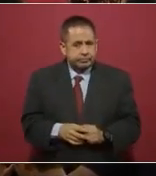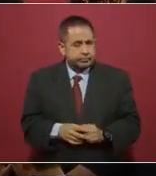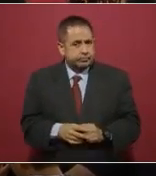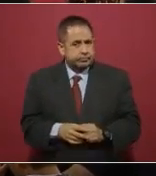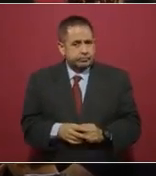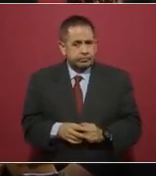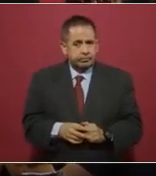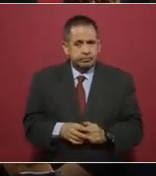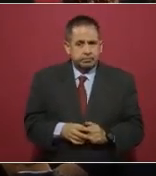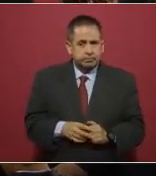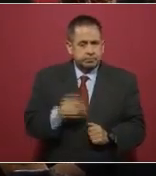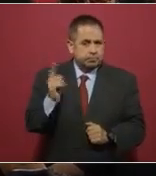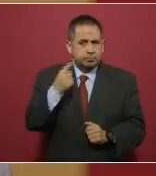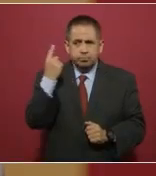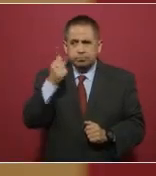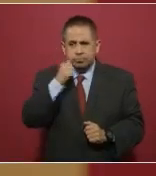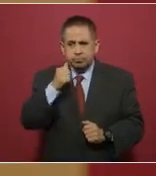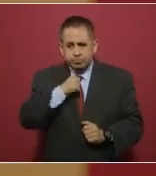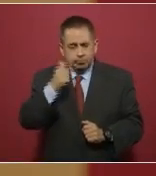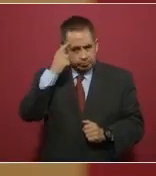se produce